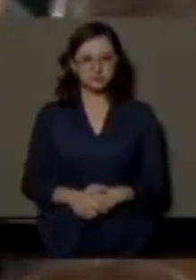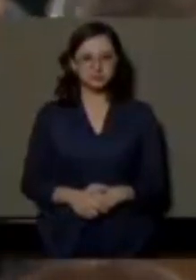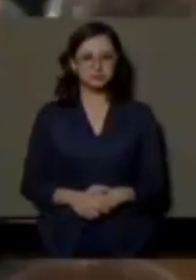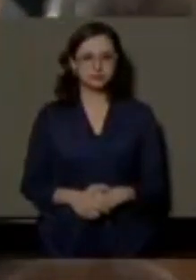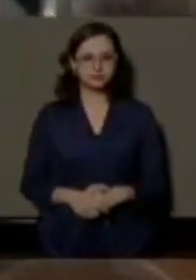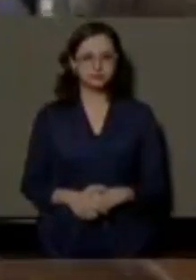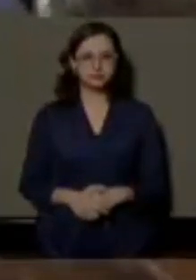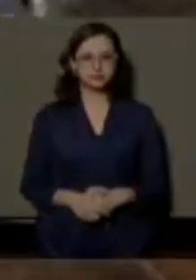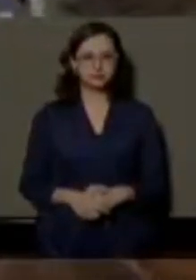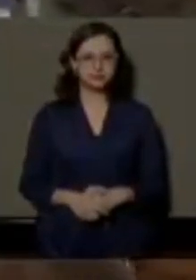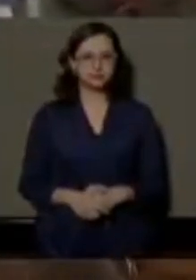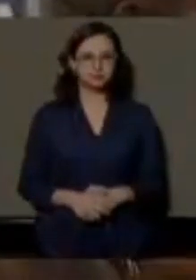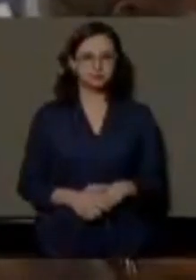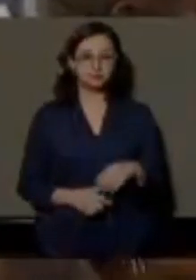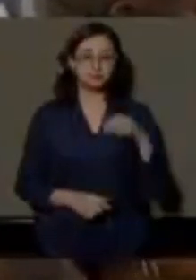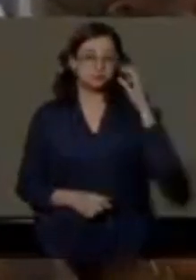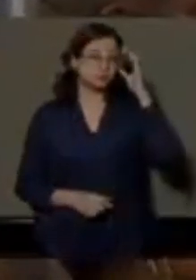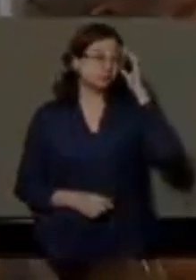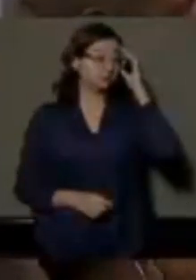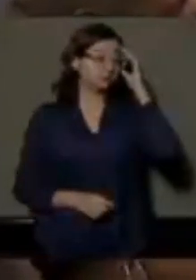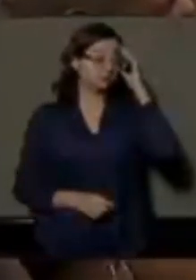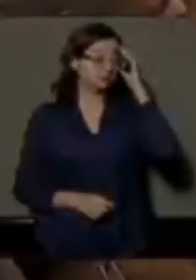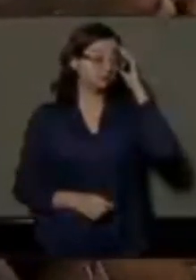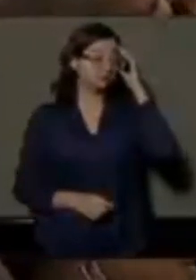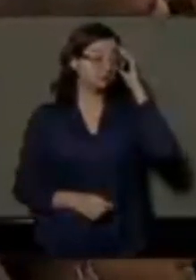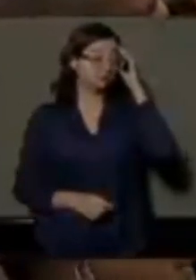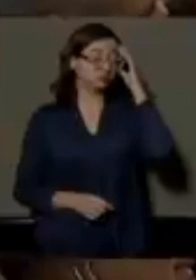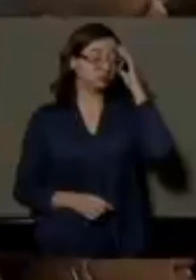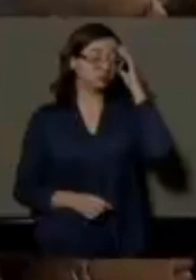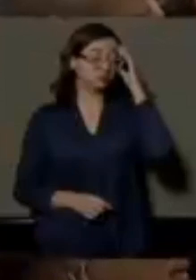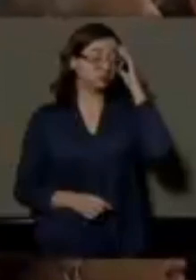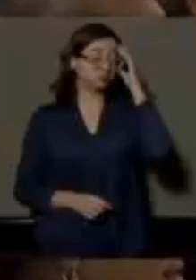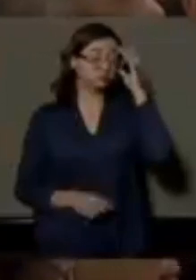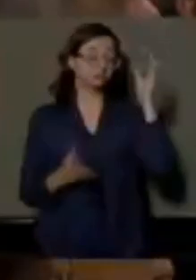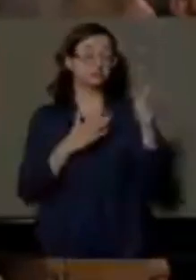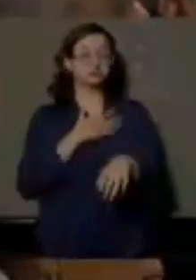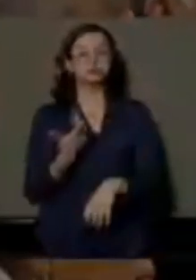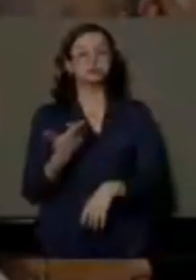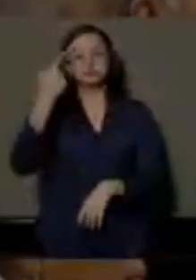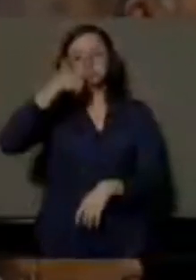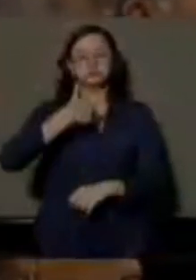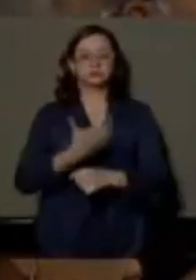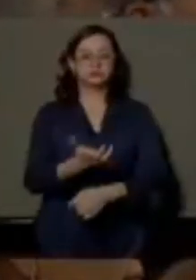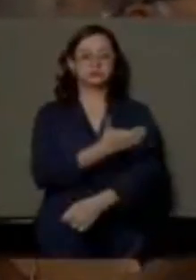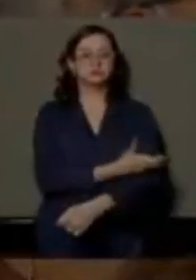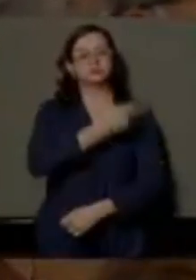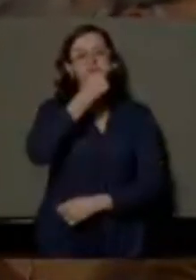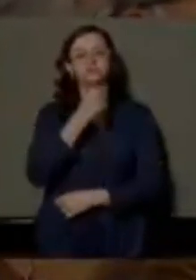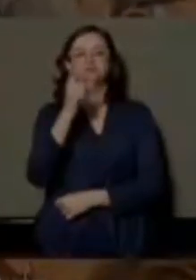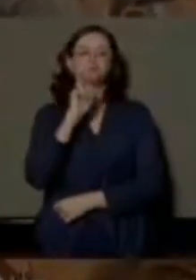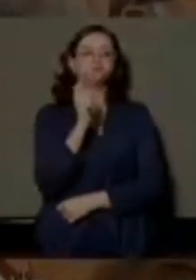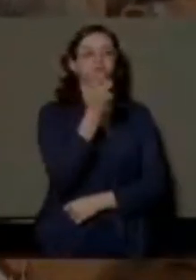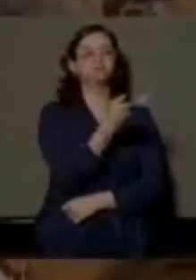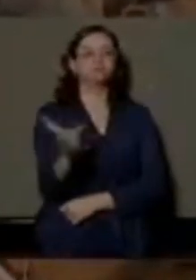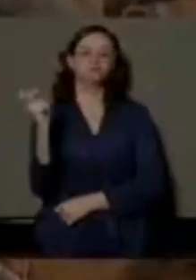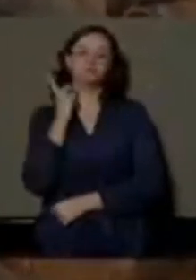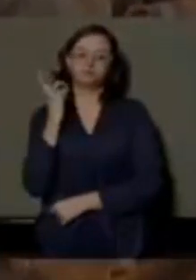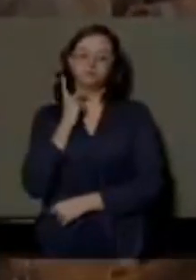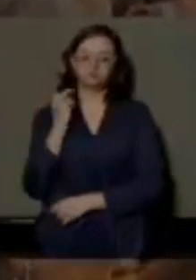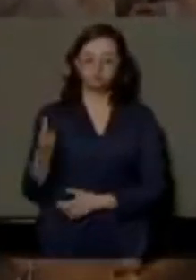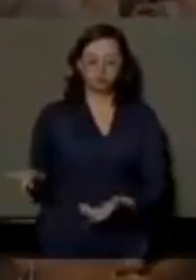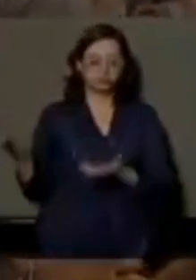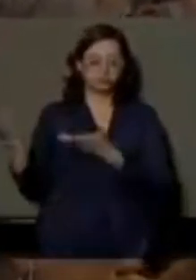Asael Checo. Bueno, bueno. Buenas noches, compañeras y compañeros diputados. Estamos